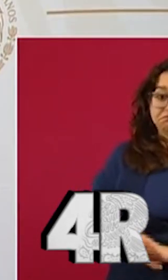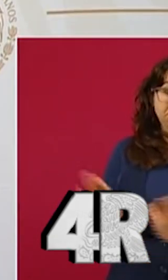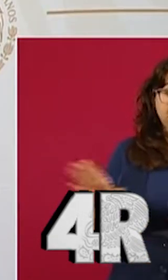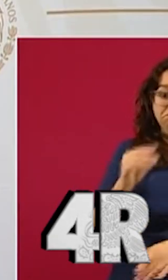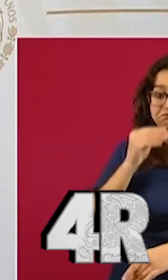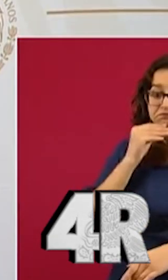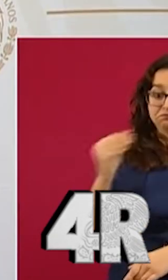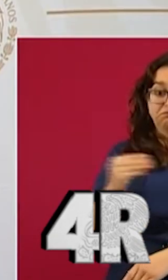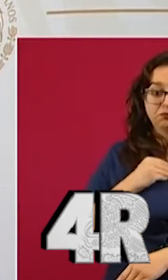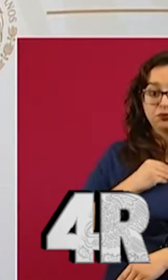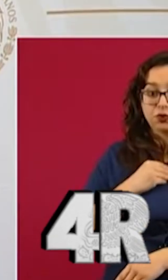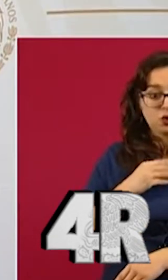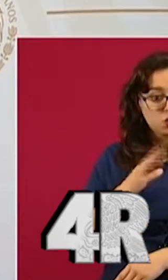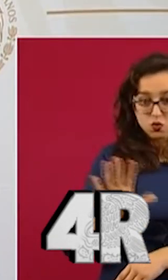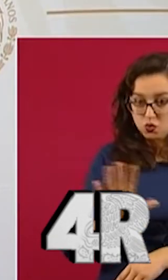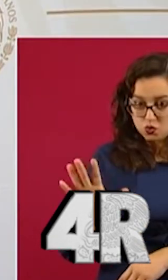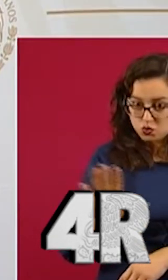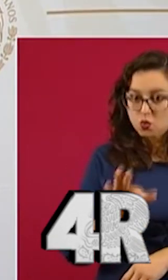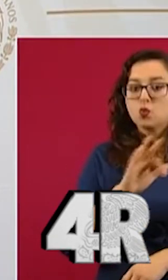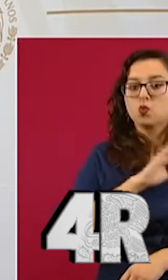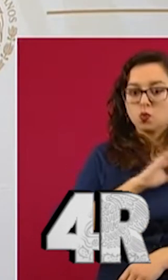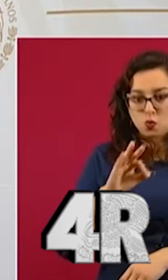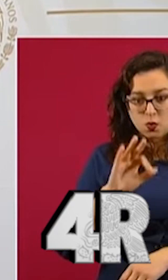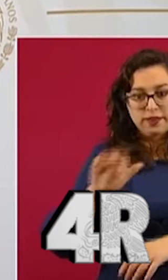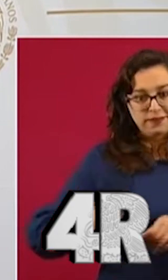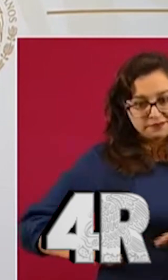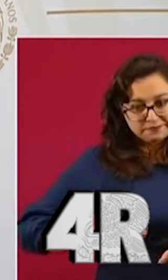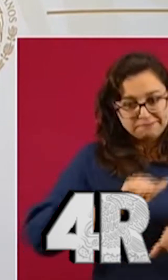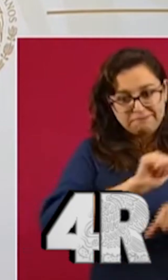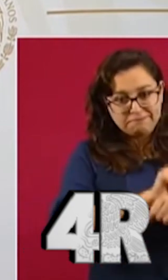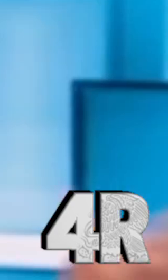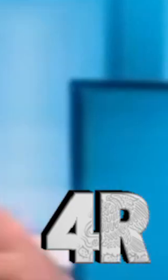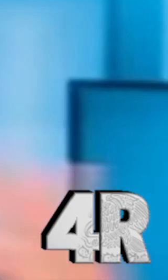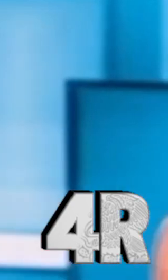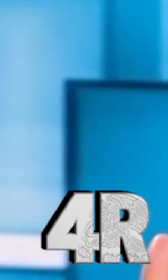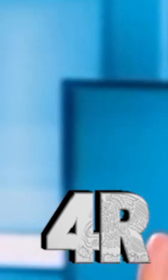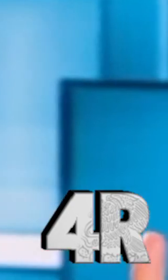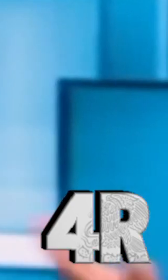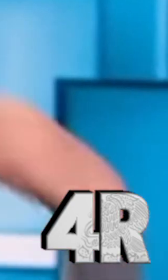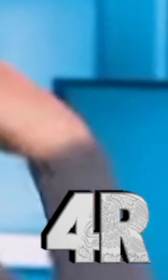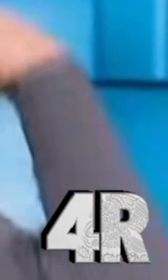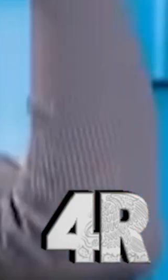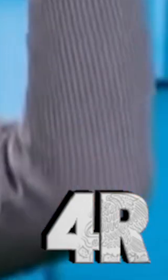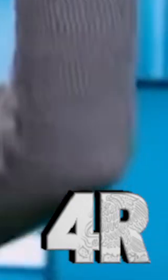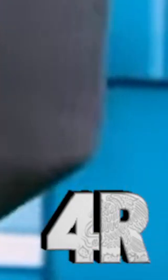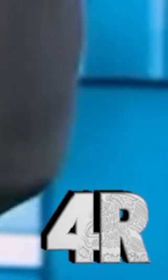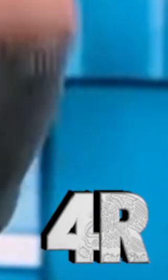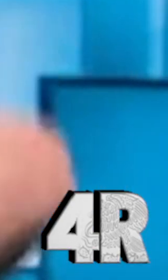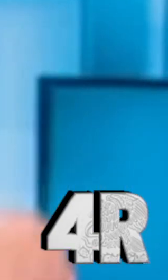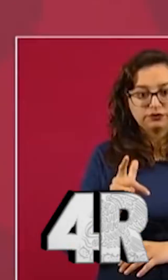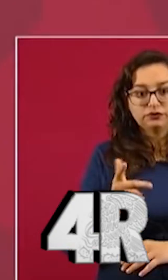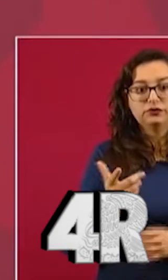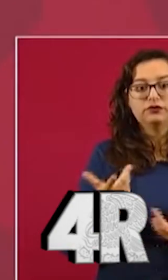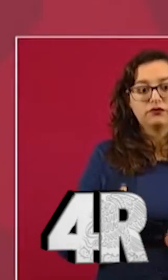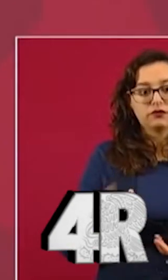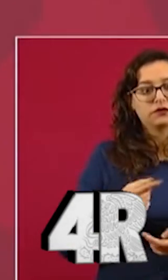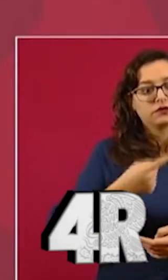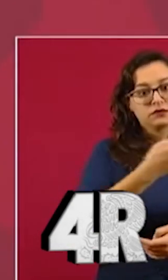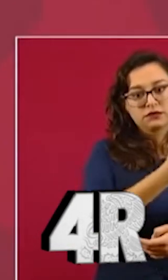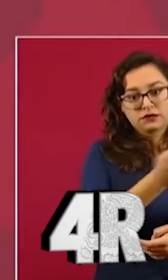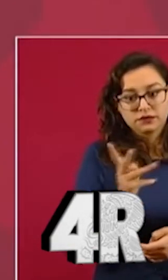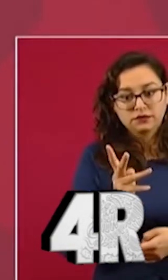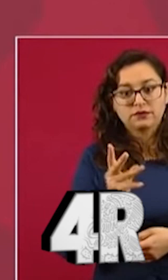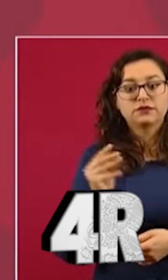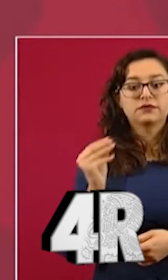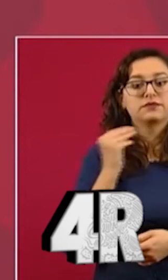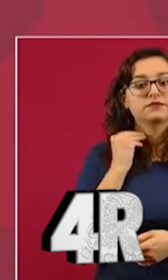en la cuarta república de igual manera los invitamos a darle like en todas nuestras redes sociales se